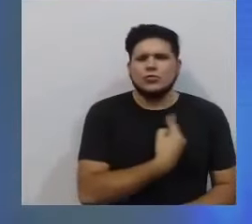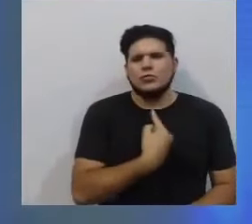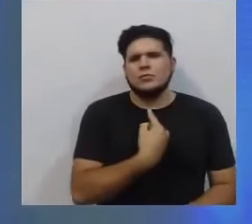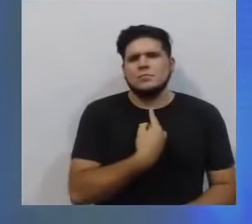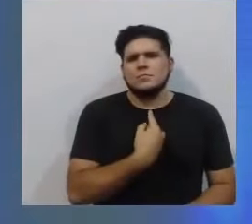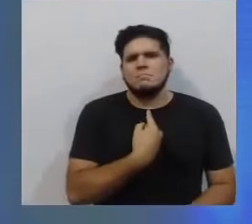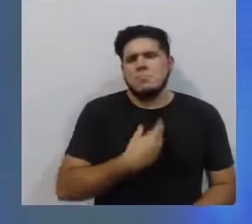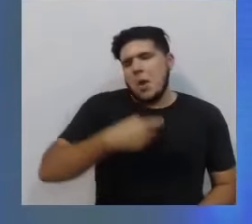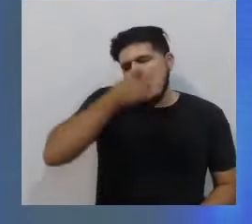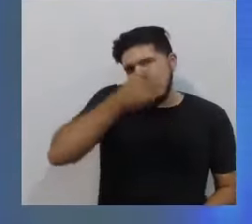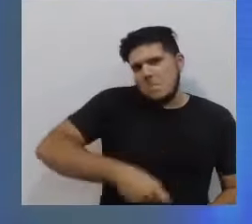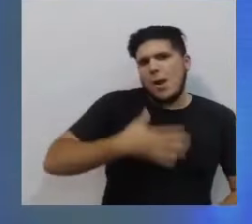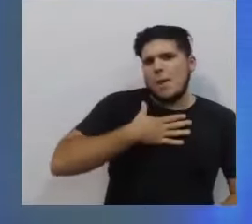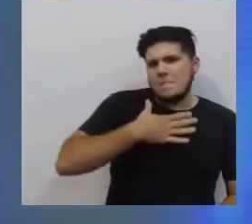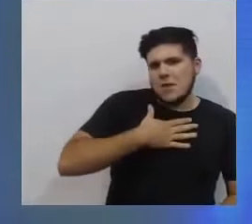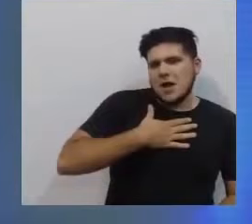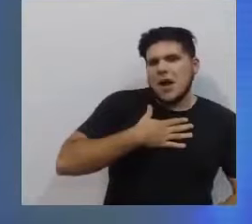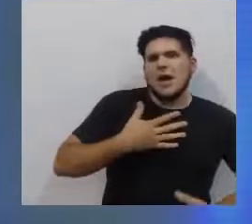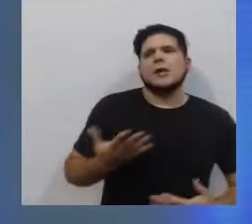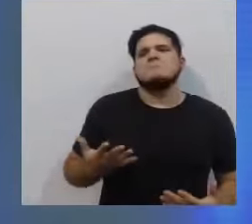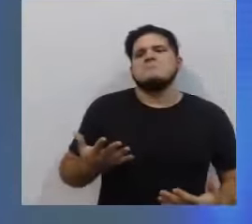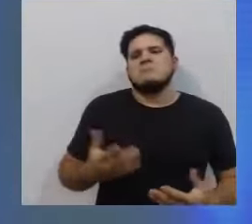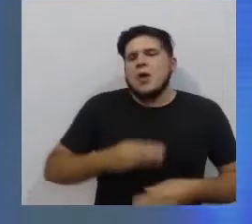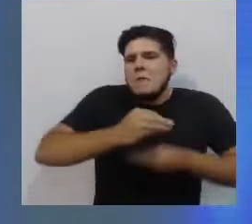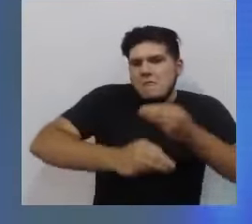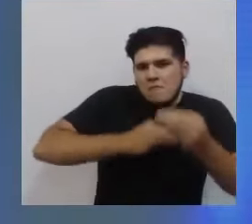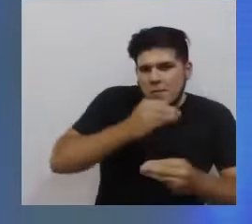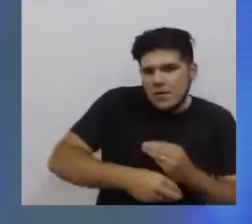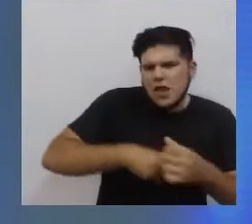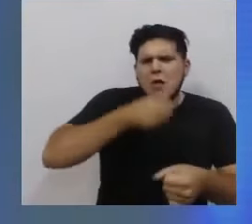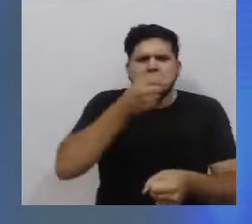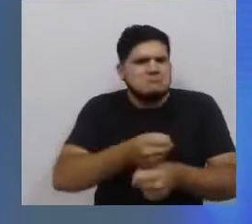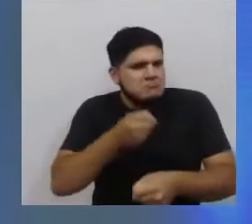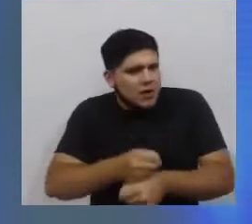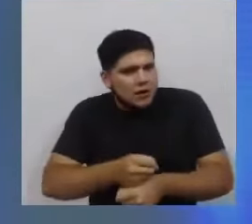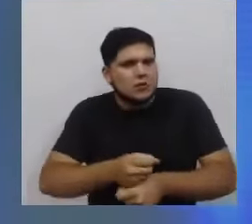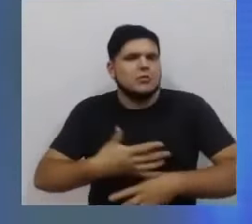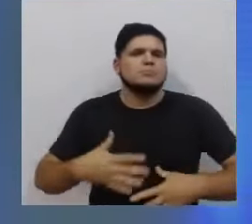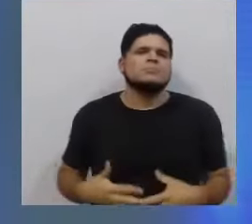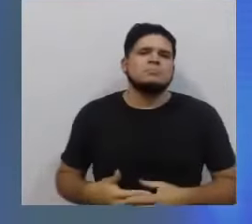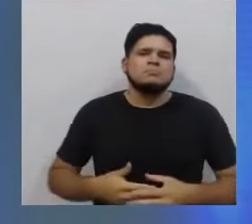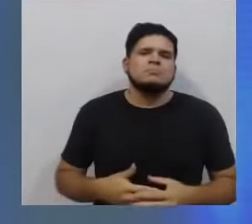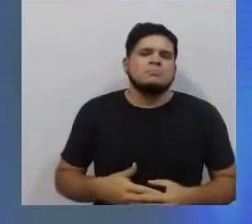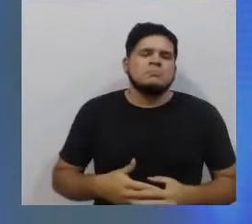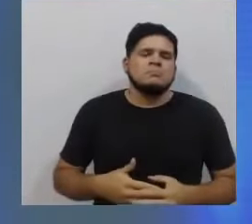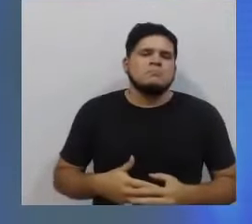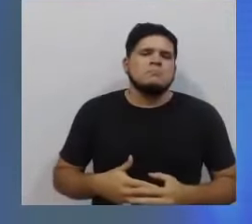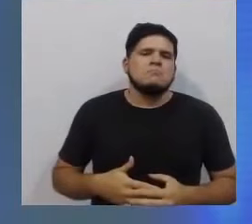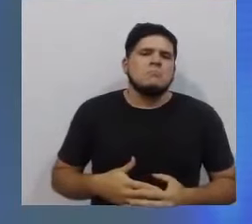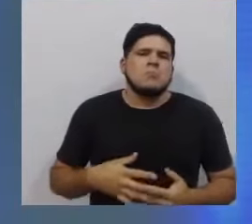en la carrera que cada uno emprende en desafíos que asumimos permanentemente somos